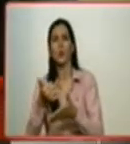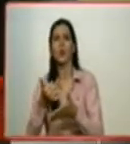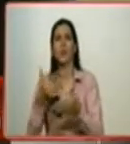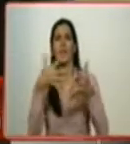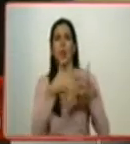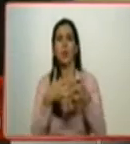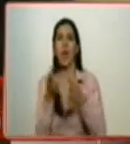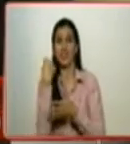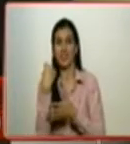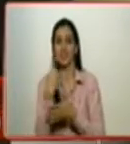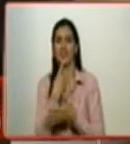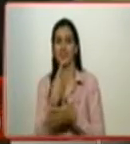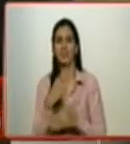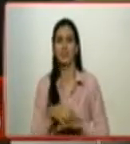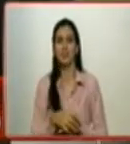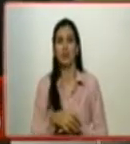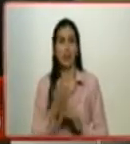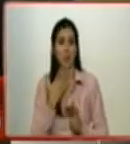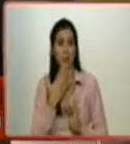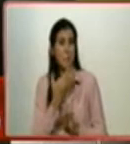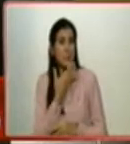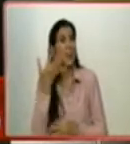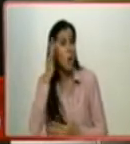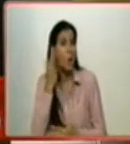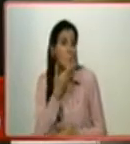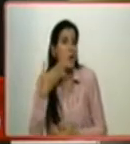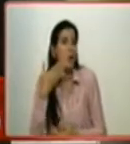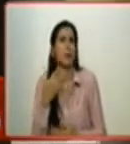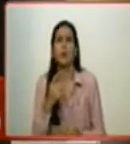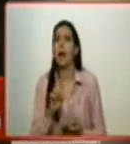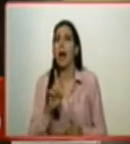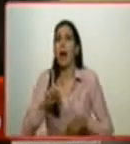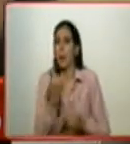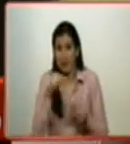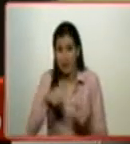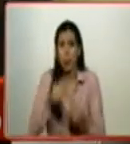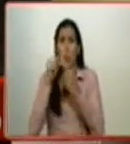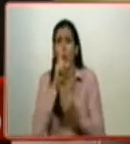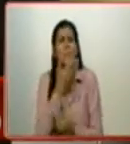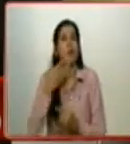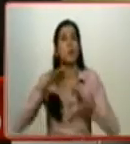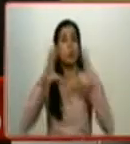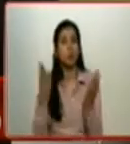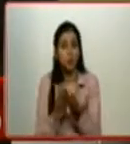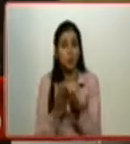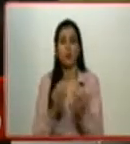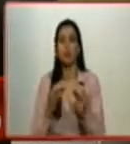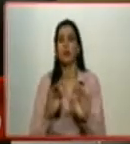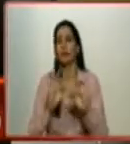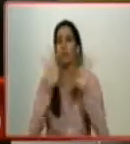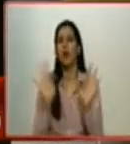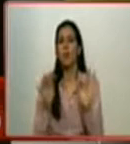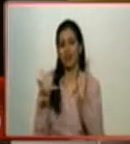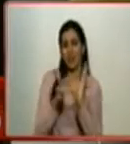Unidos ayer, seguramente es, si no el mejor, de los mejores del mundo. Desde el punto de vista técnico, desde el